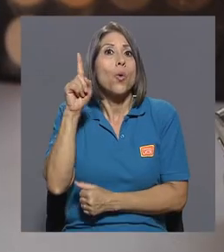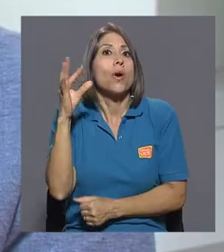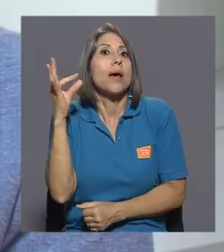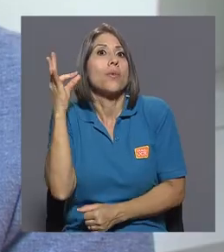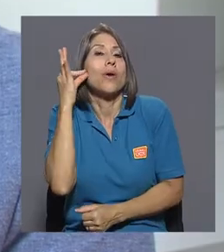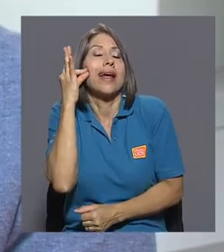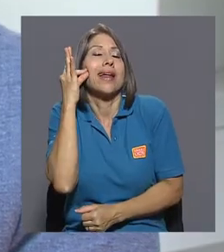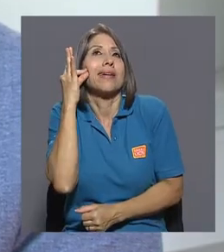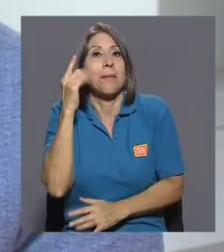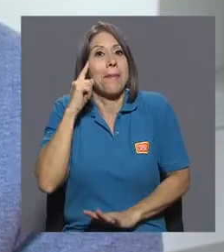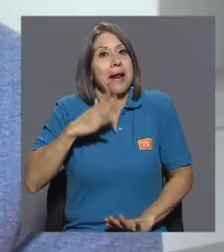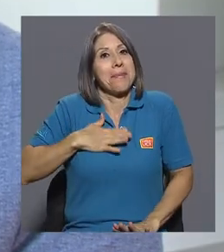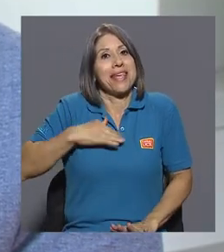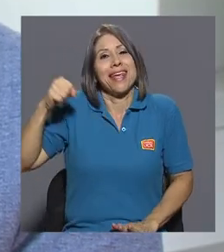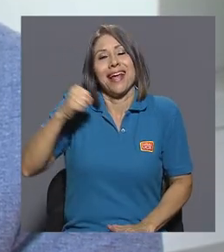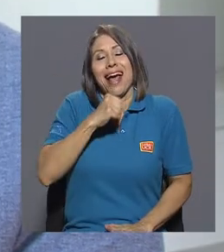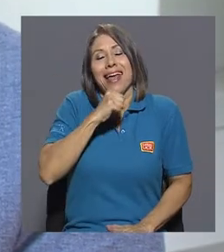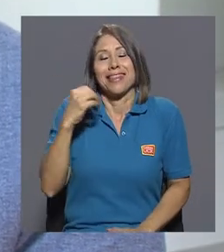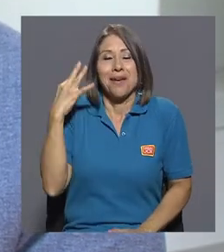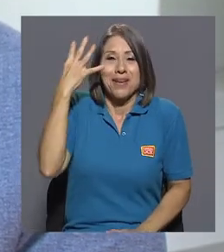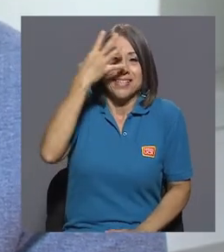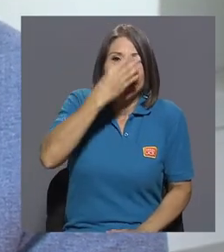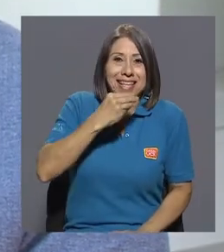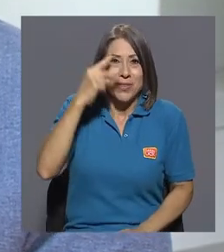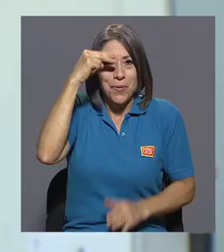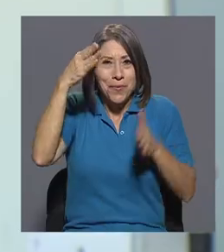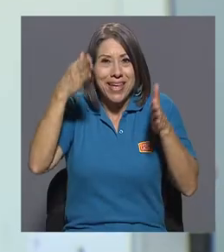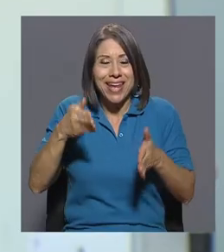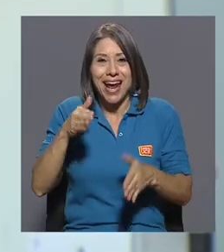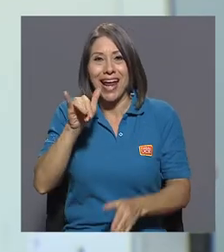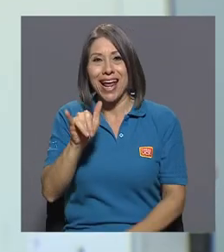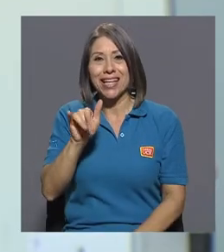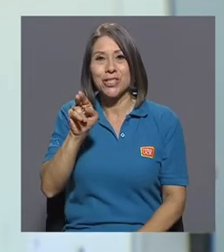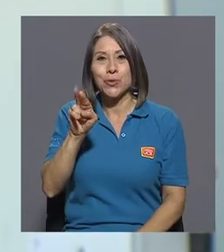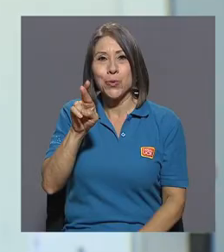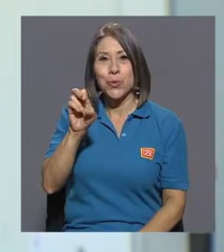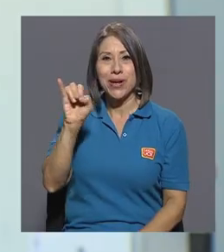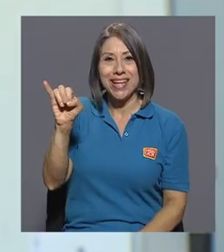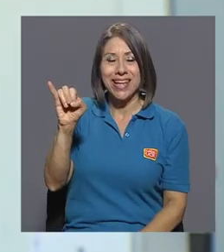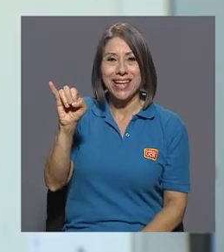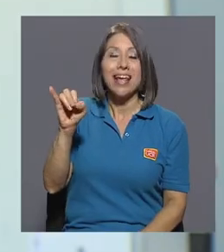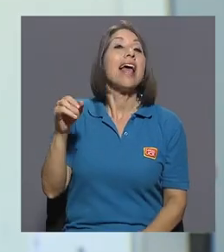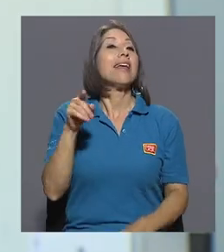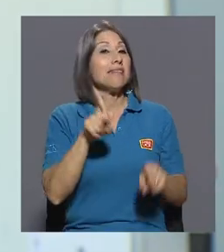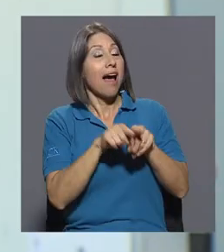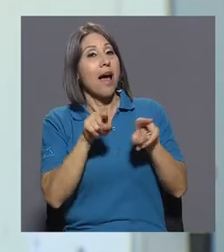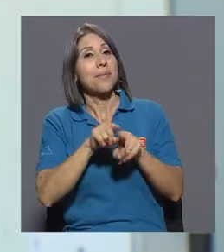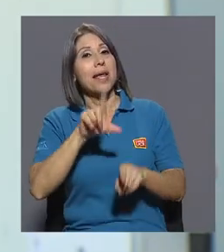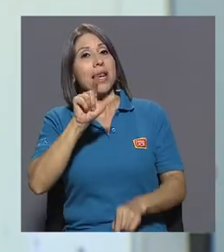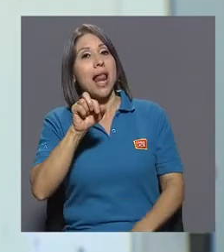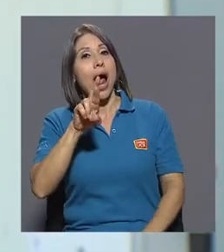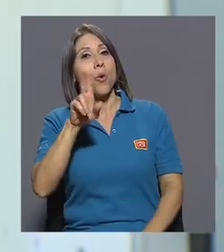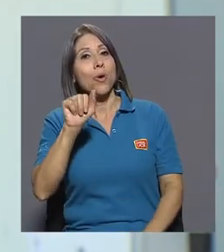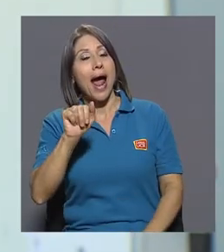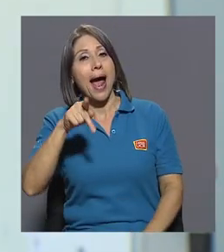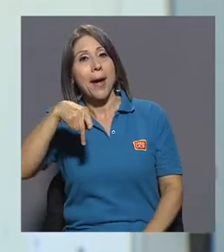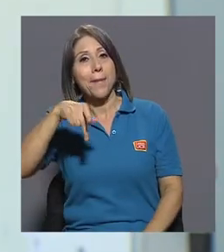lindo, esta mexicana Yuri. Ajá. También fue una linda experiencia, sí, para ahora ustedes. Laura Pausini fue una de las últimas que también...